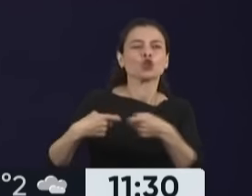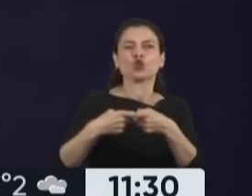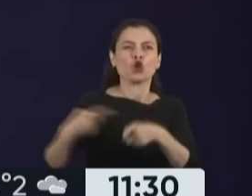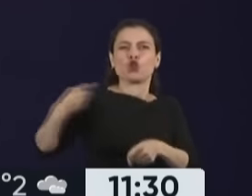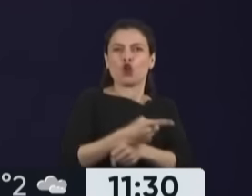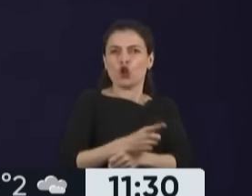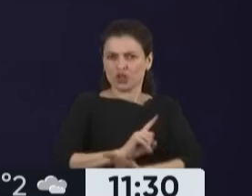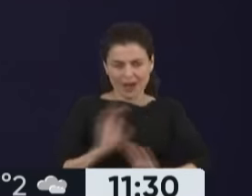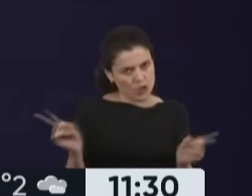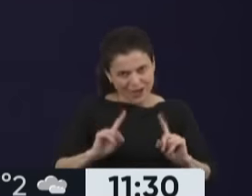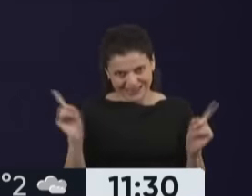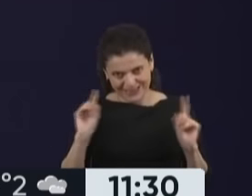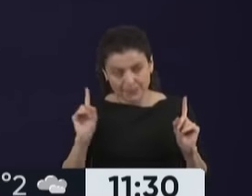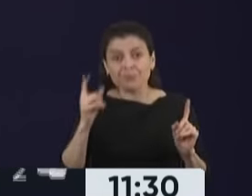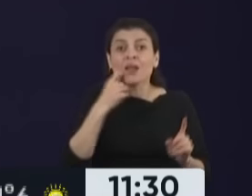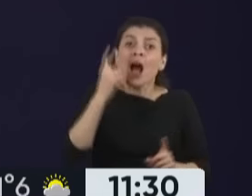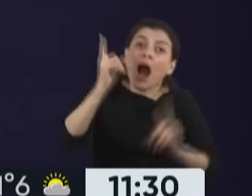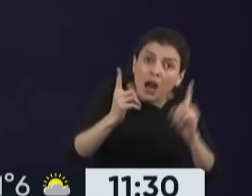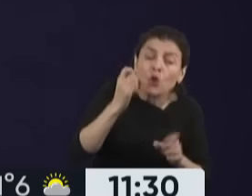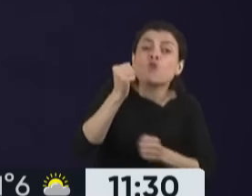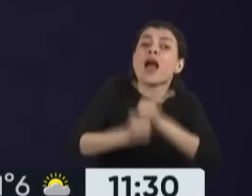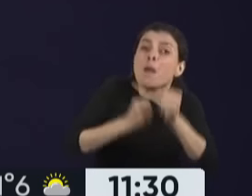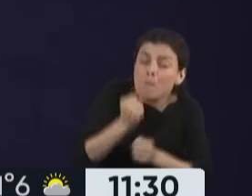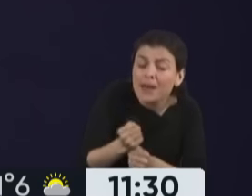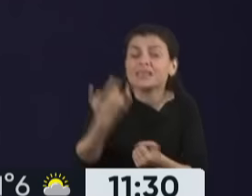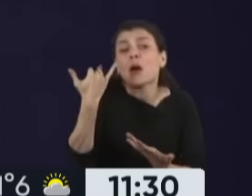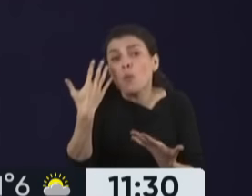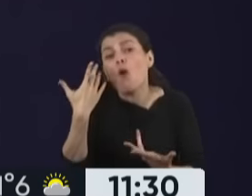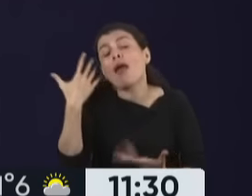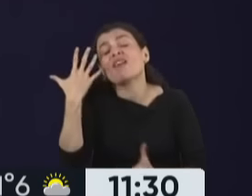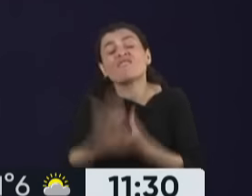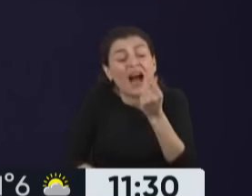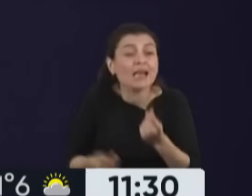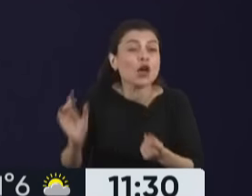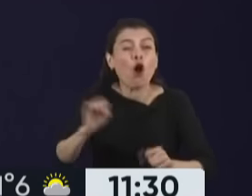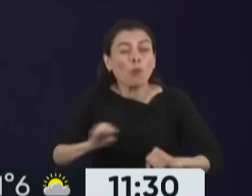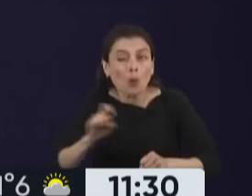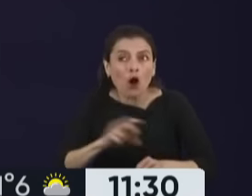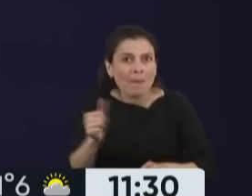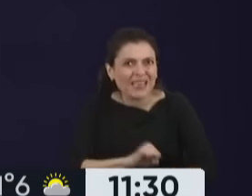empresas, tampoco necesariamente hay cartelización. Lo que sí,